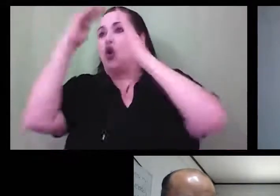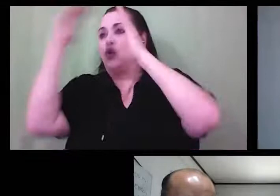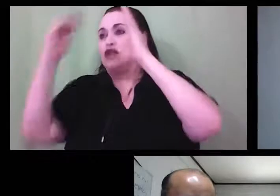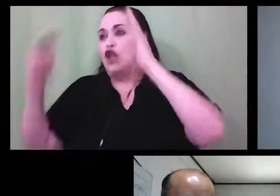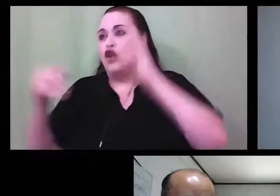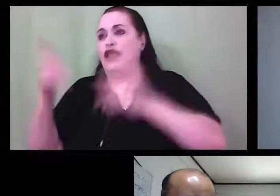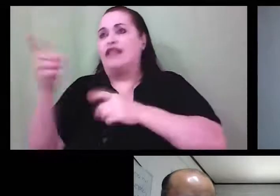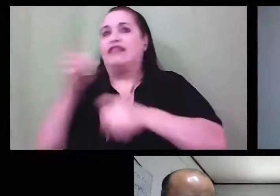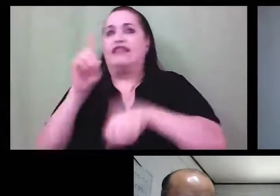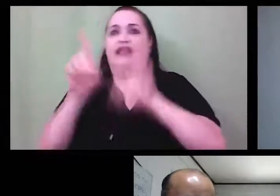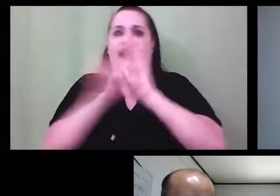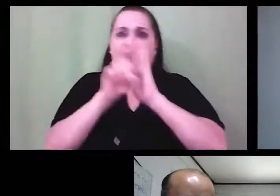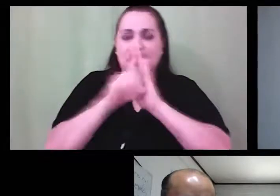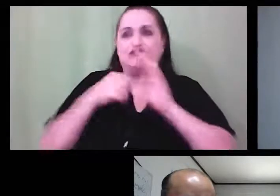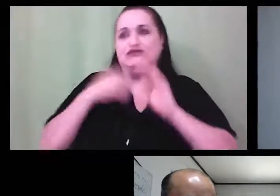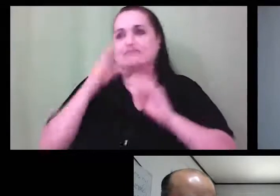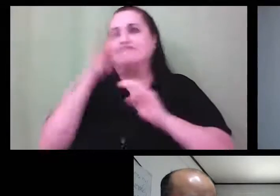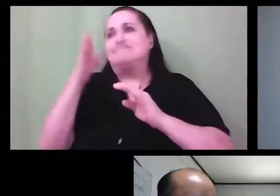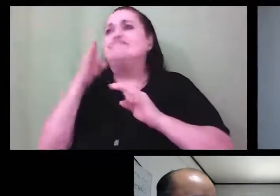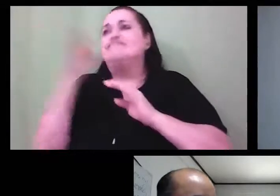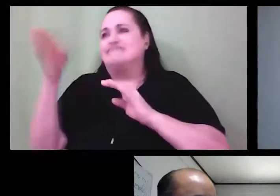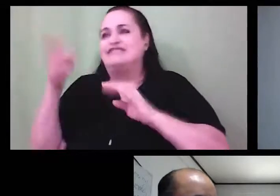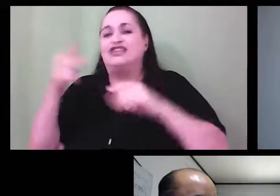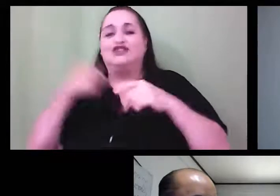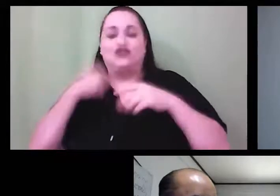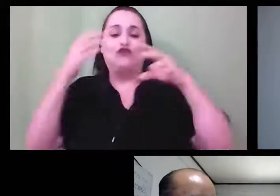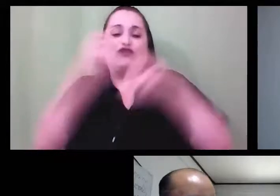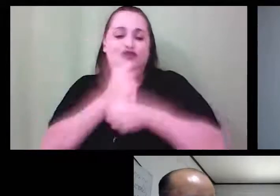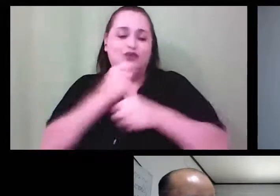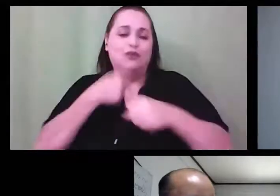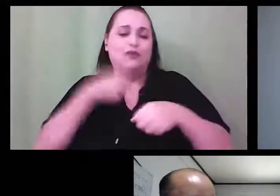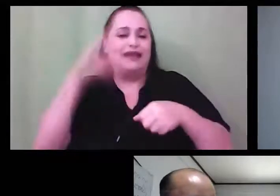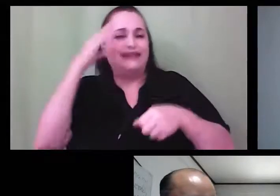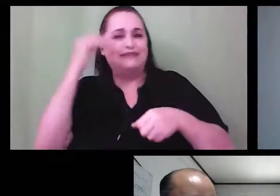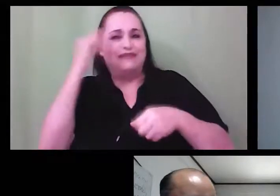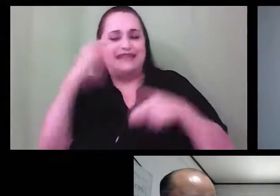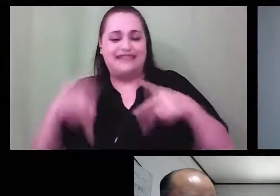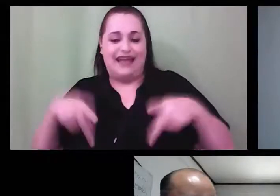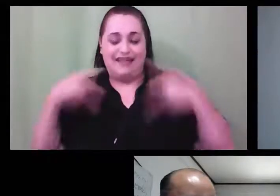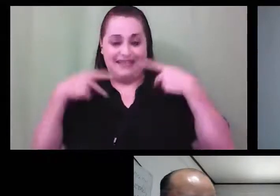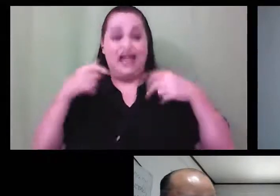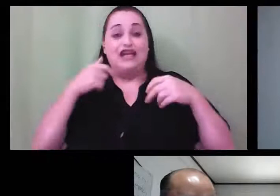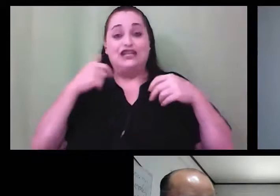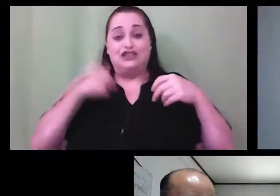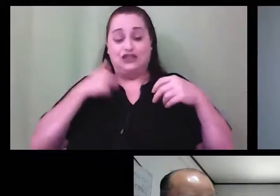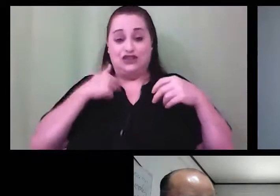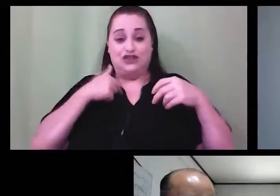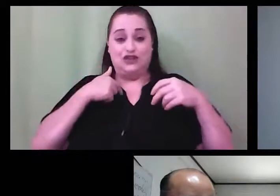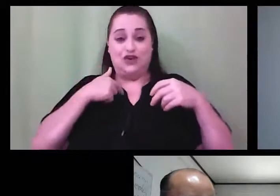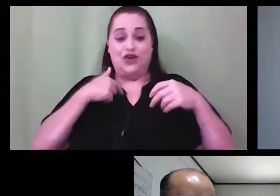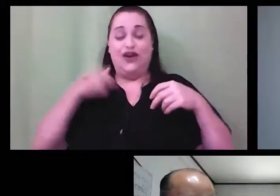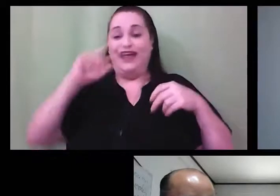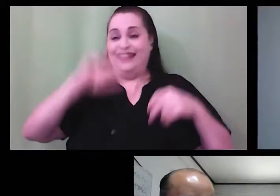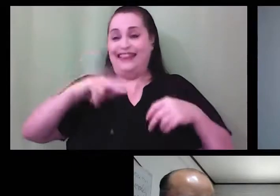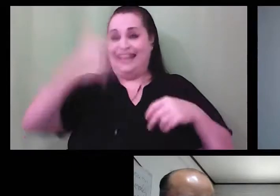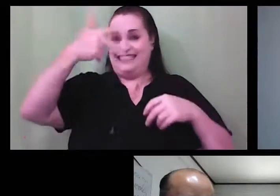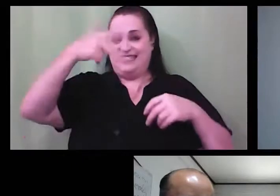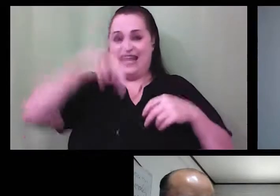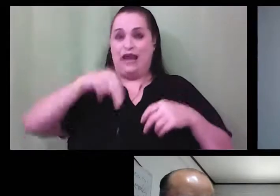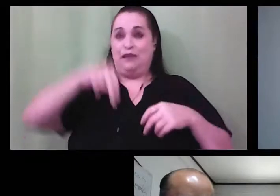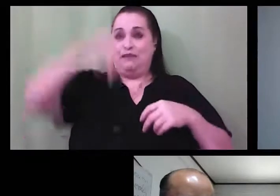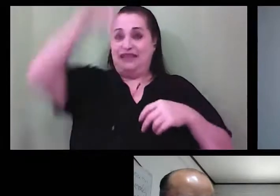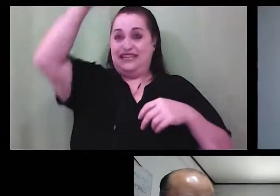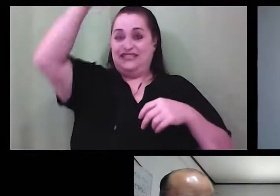Derechos. Yo resumo mi experiencia de vida cuando subí al 3er piso del